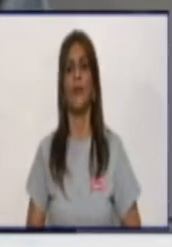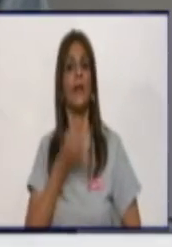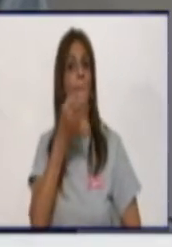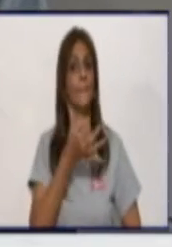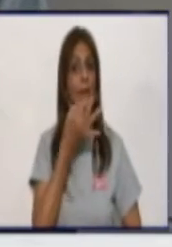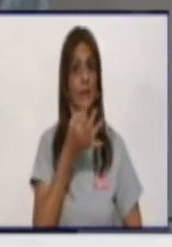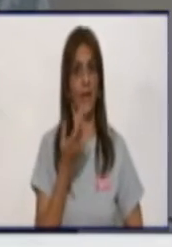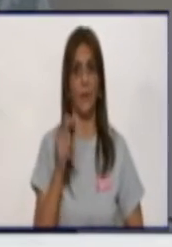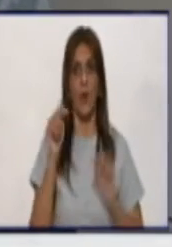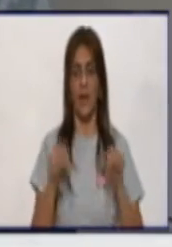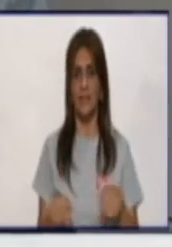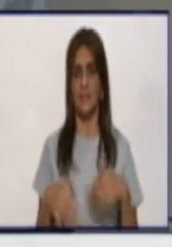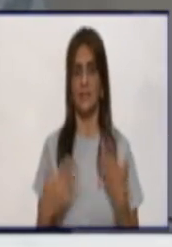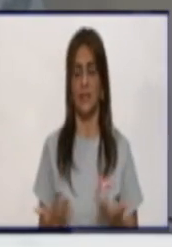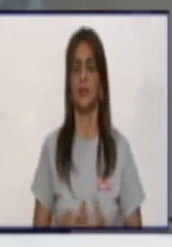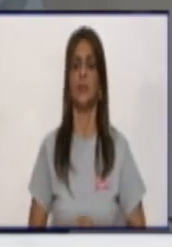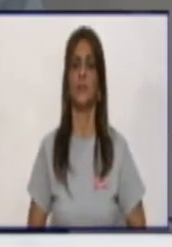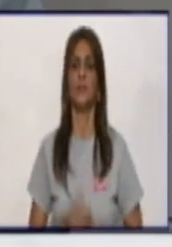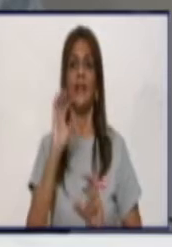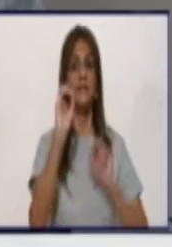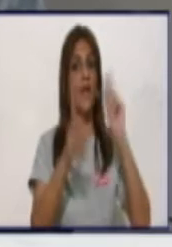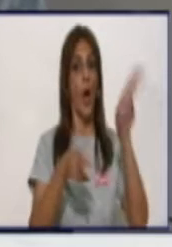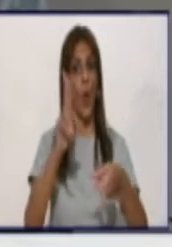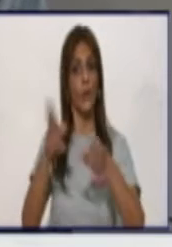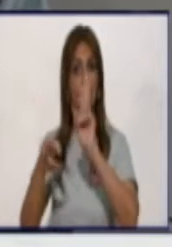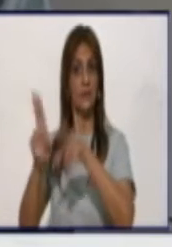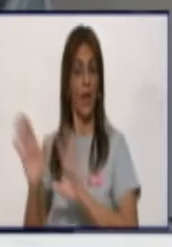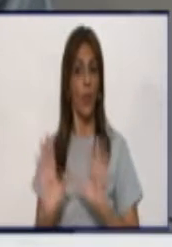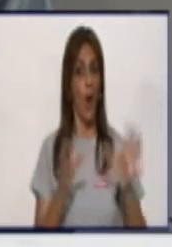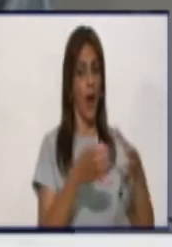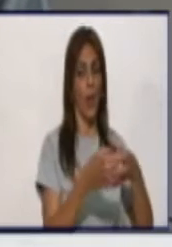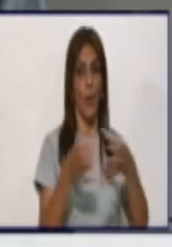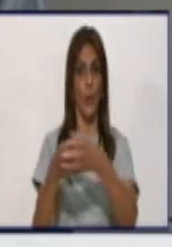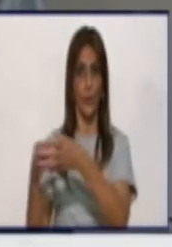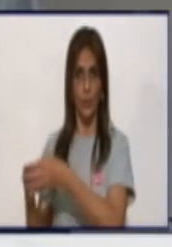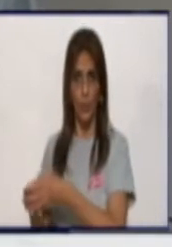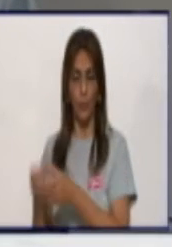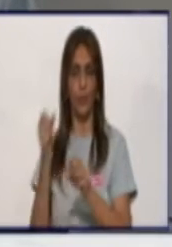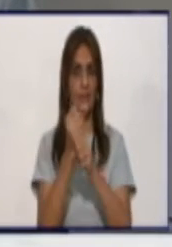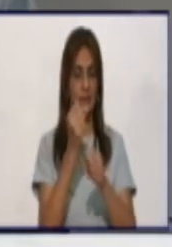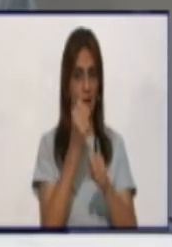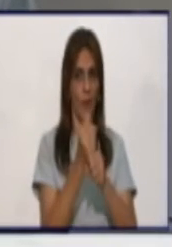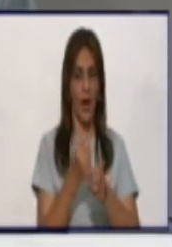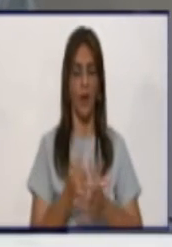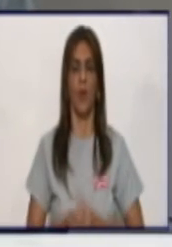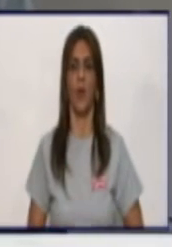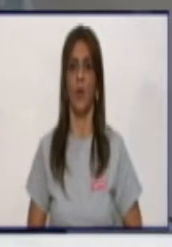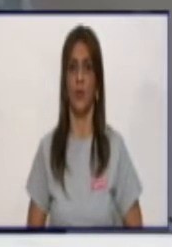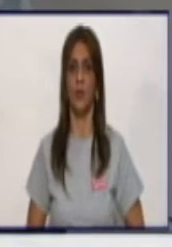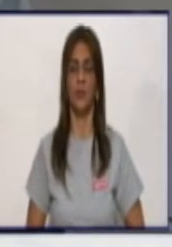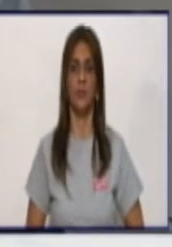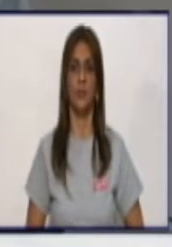se ha indicado a los grupos temporales de trabajos provinciales y por supuesto nosotros los grupos de trabajo